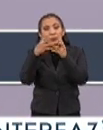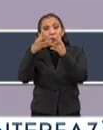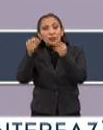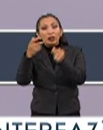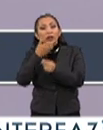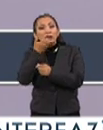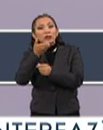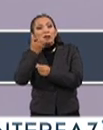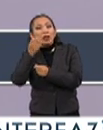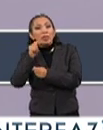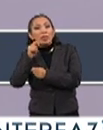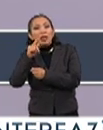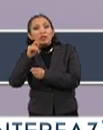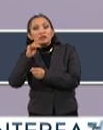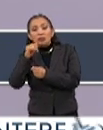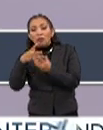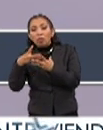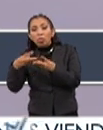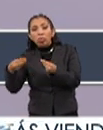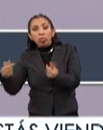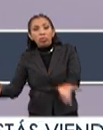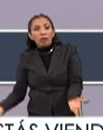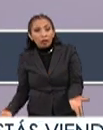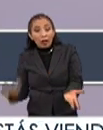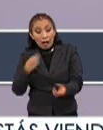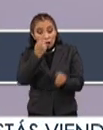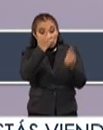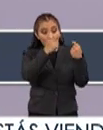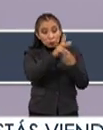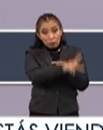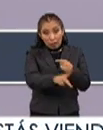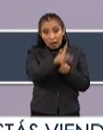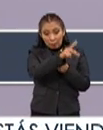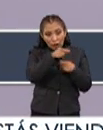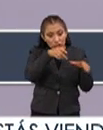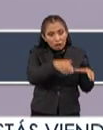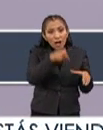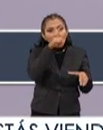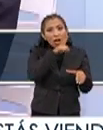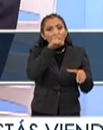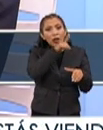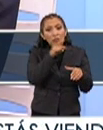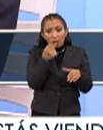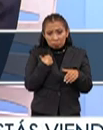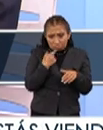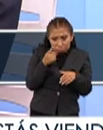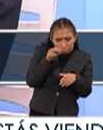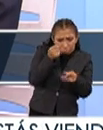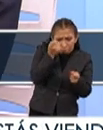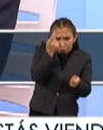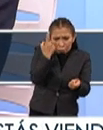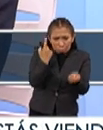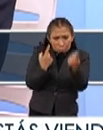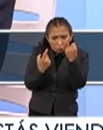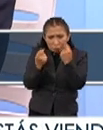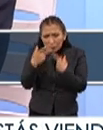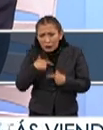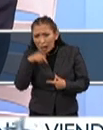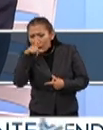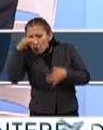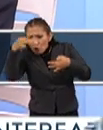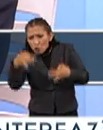las tradiciones. Sí, incluso hay pueblos originarios que ya la lengua solo lo hablan menos de 100 personas, ¿no? Una lengua. Así